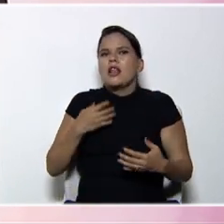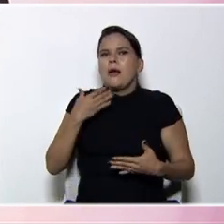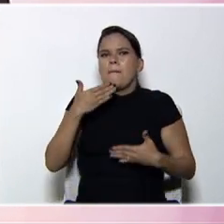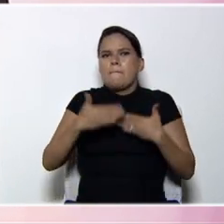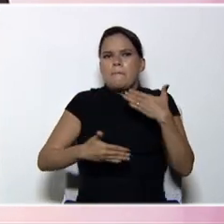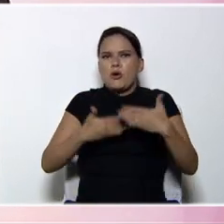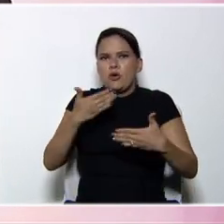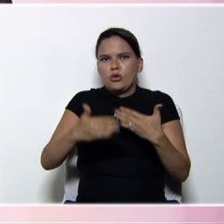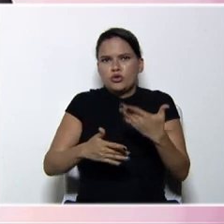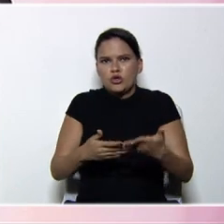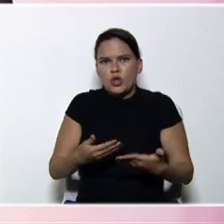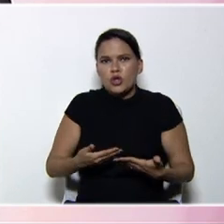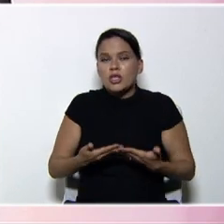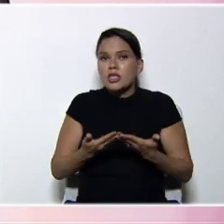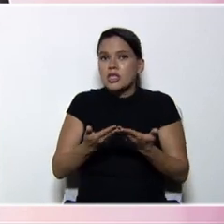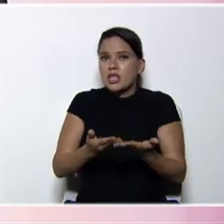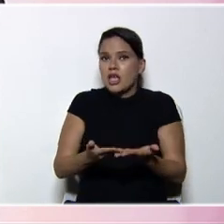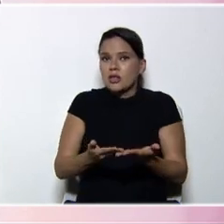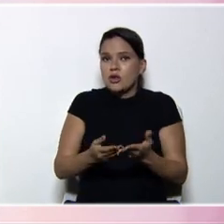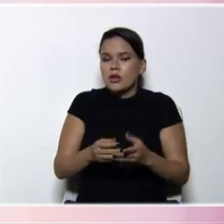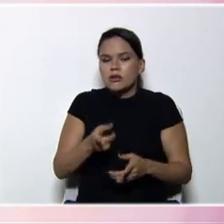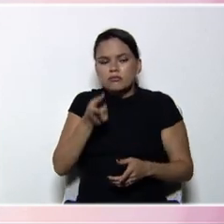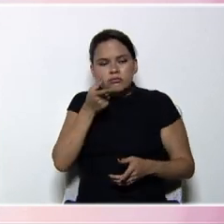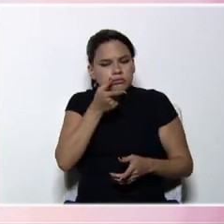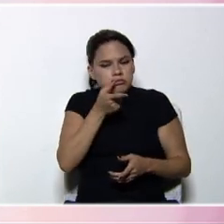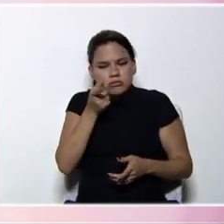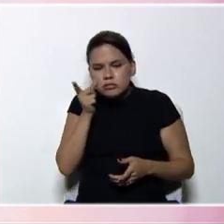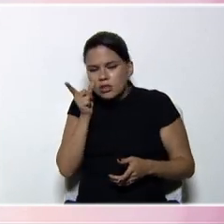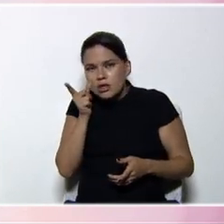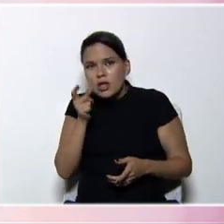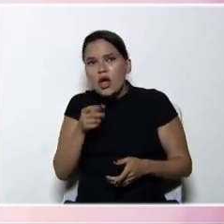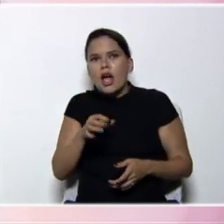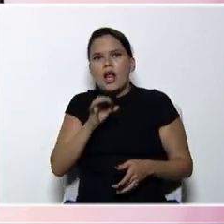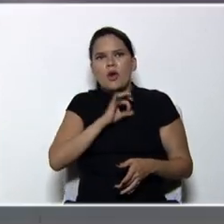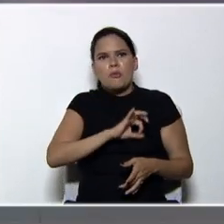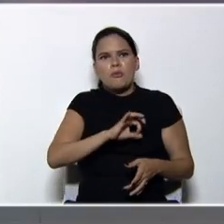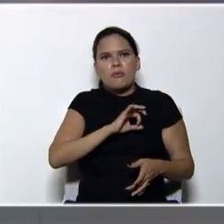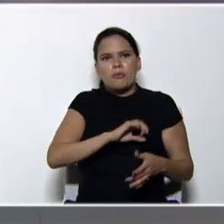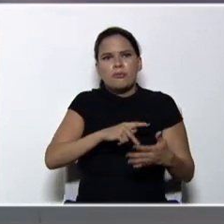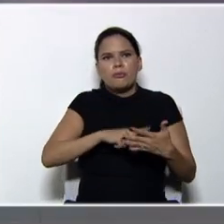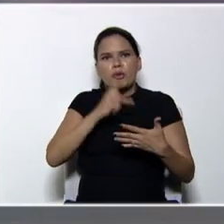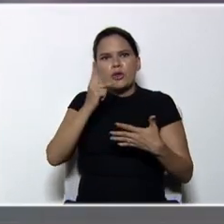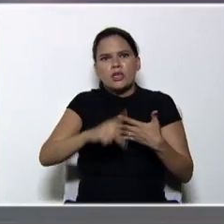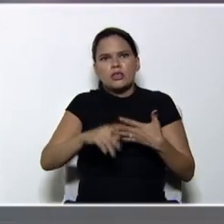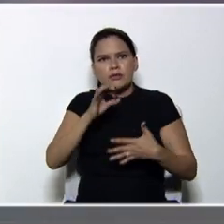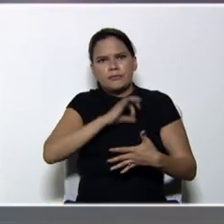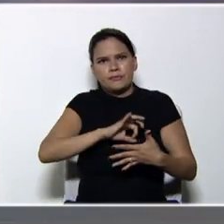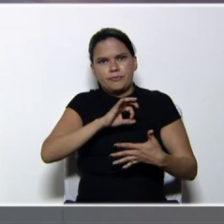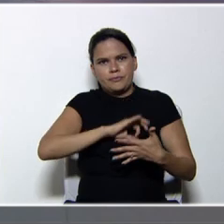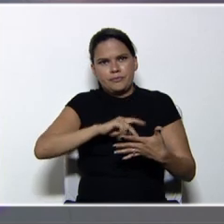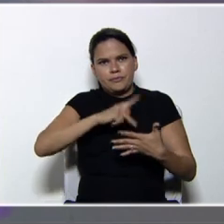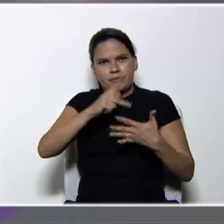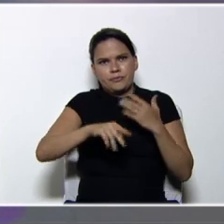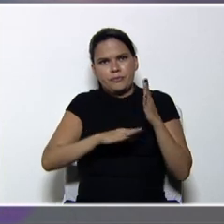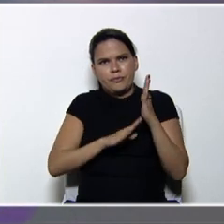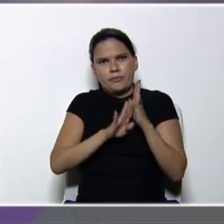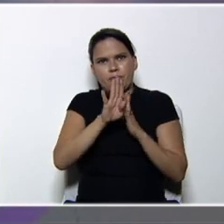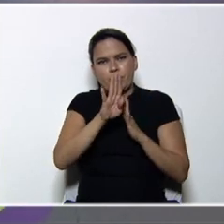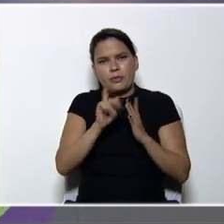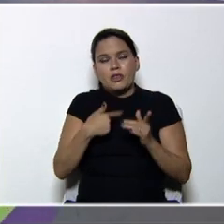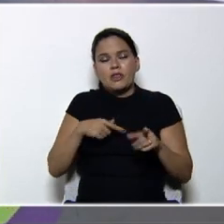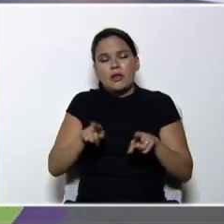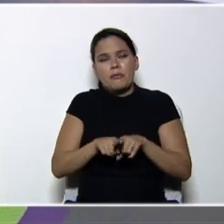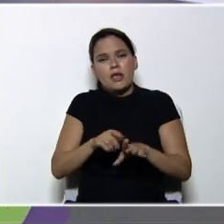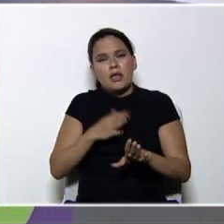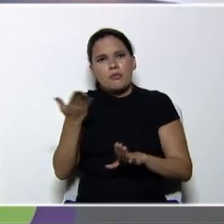dándole seguimiento a los proyectos socioproductivos de las especialidades ocupacionales. También es importante que todo